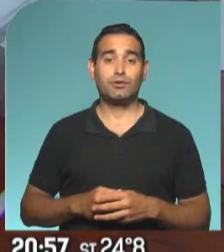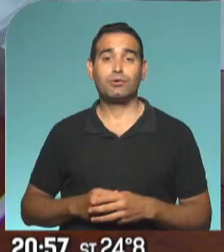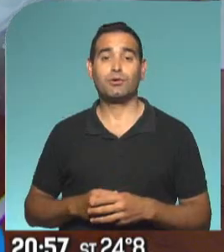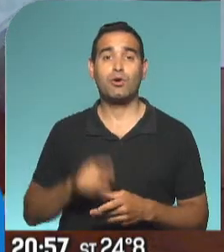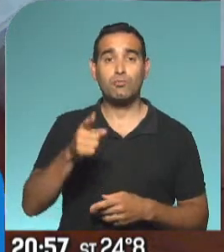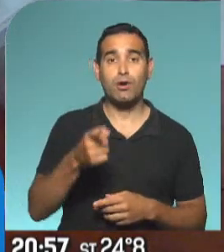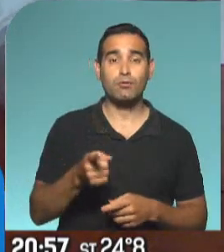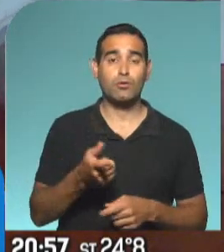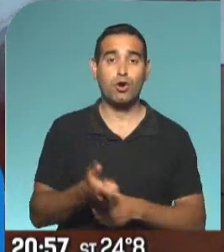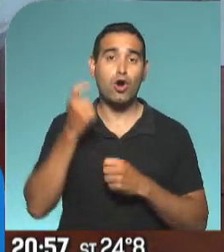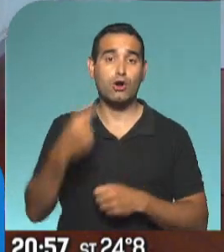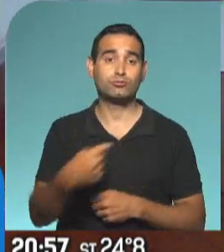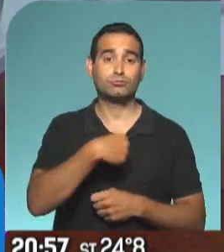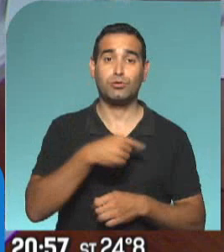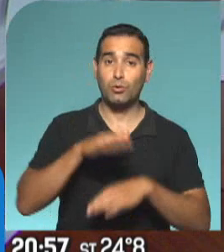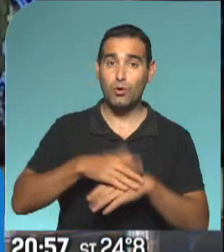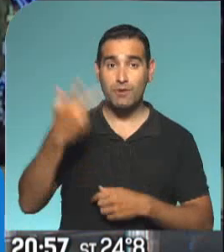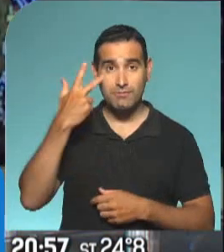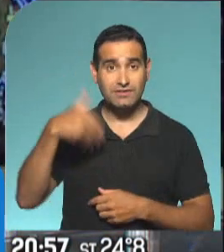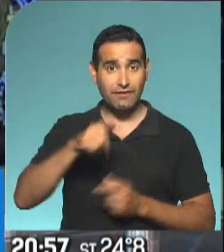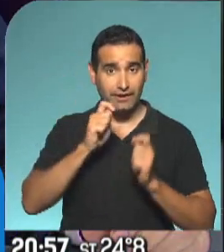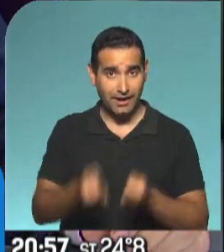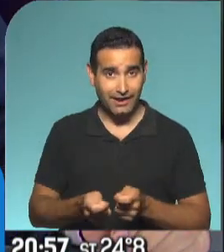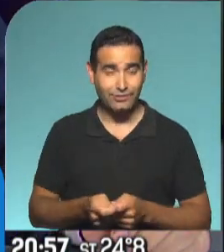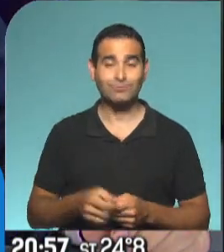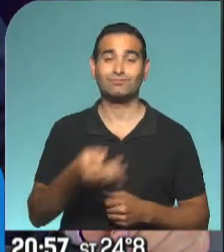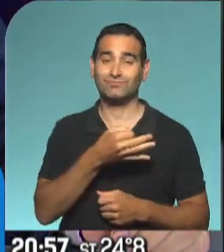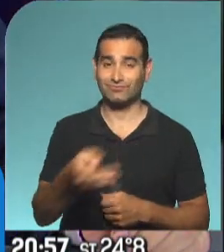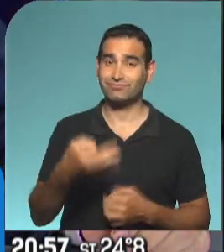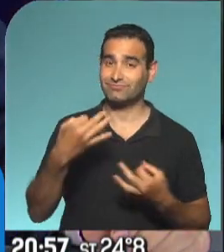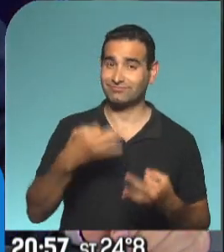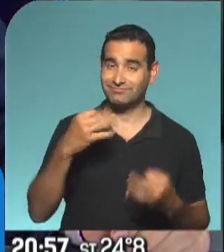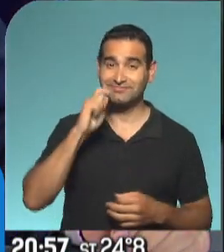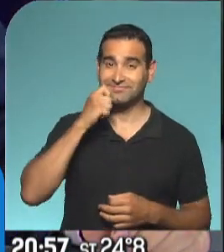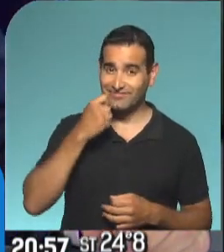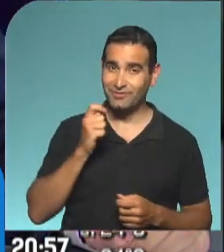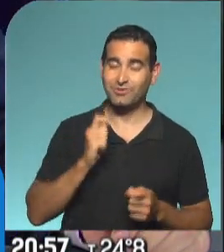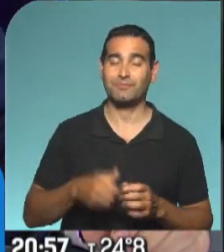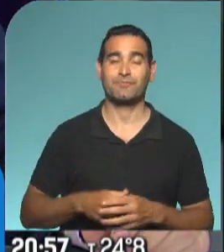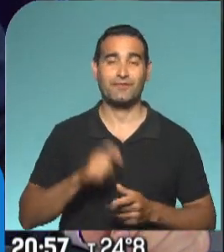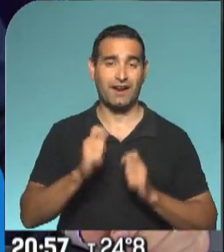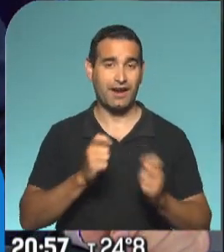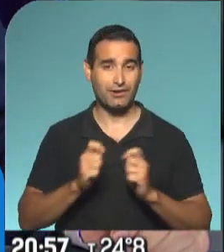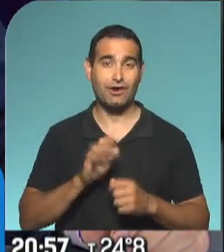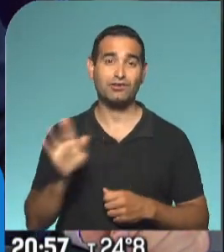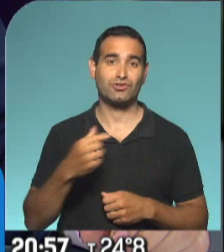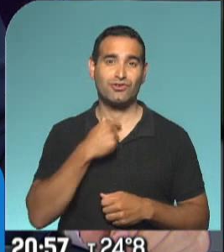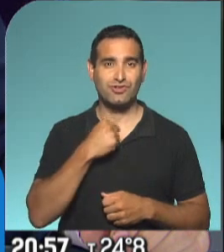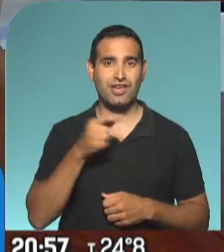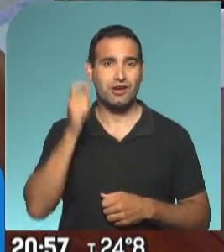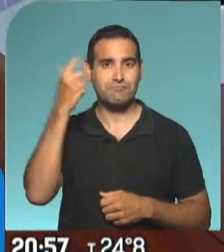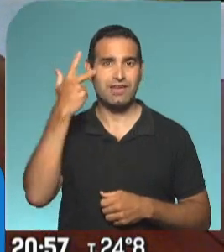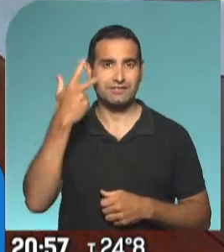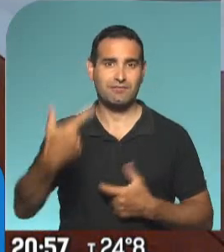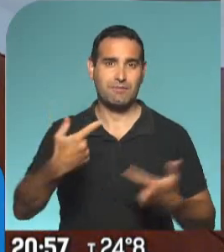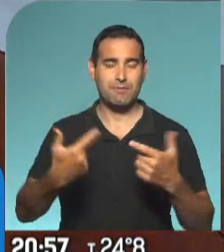recibiste un gol por parte del Messi, podés recibir un regalito. Qué lindo, aparte para la fiesta, viene, ¿no? Viene bárbaro, ¿no? Ahora todos quisieron haber sido goleados por